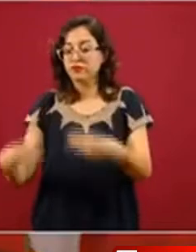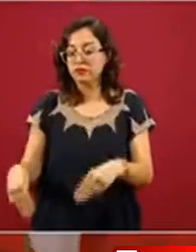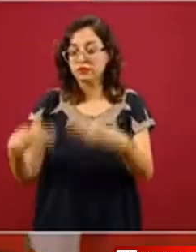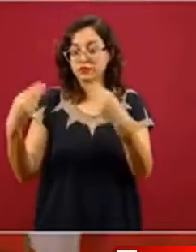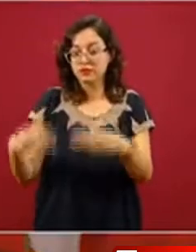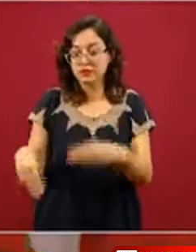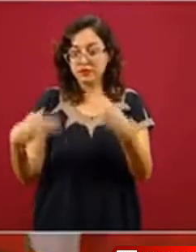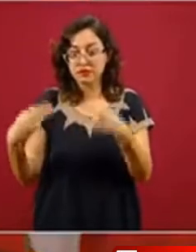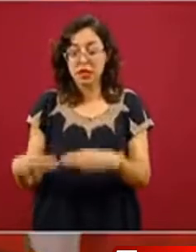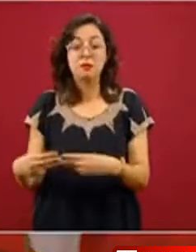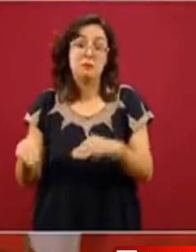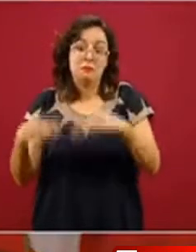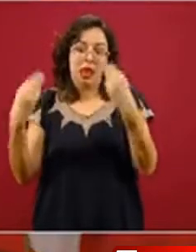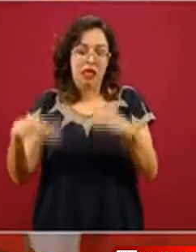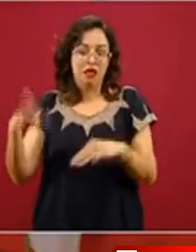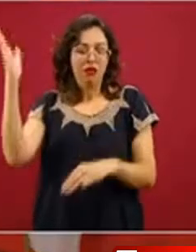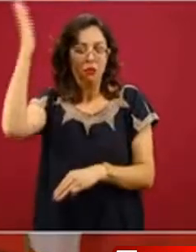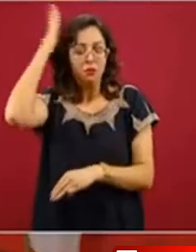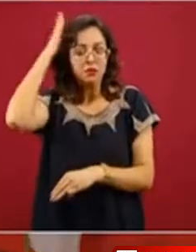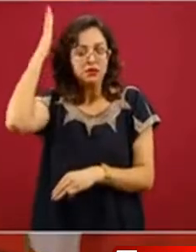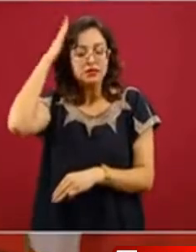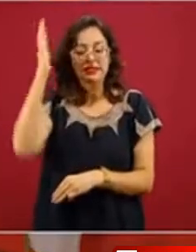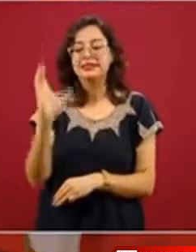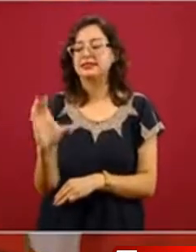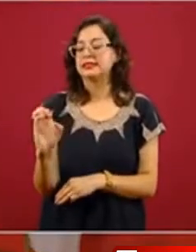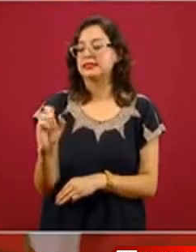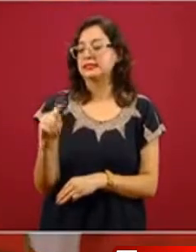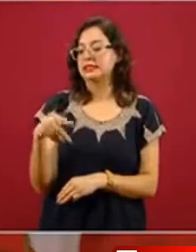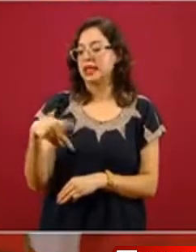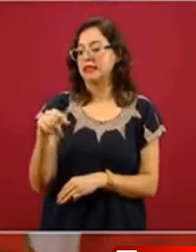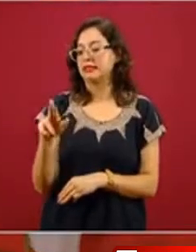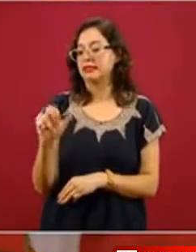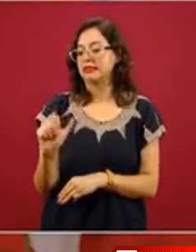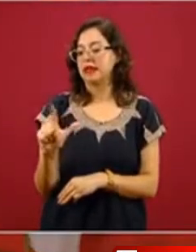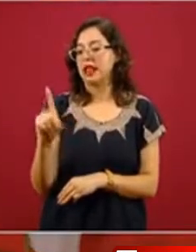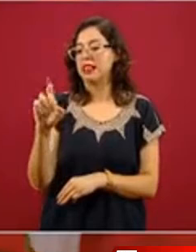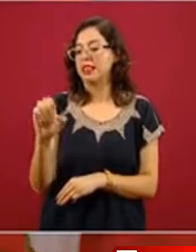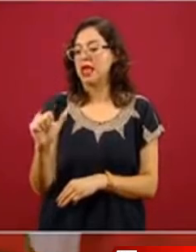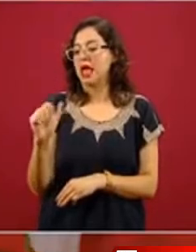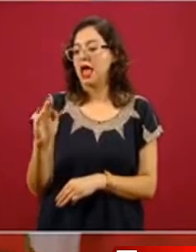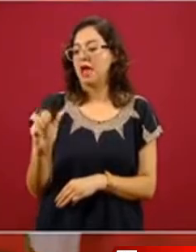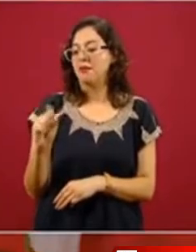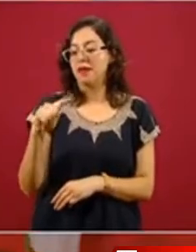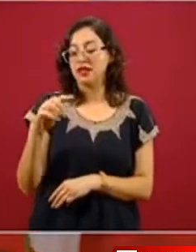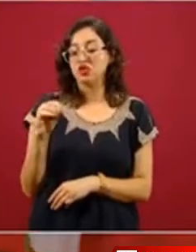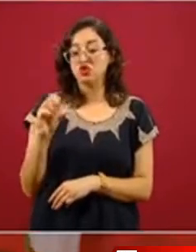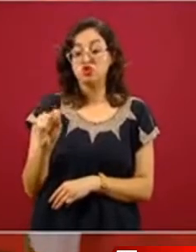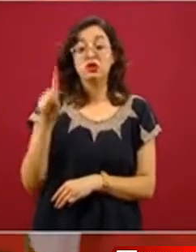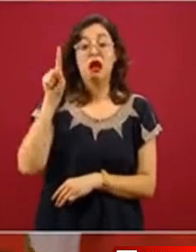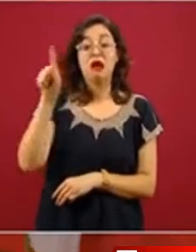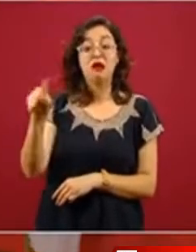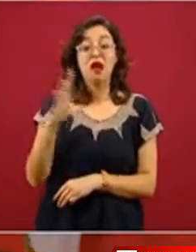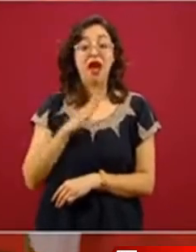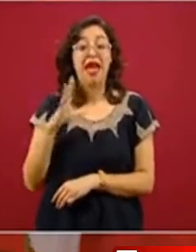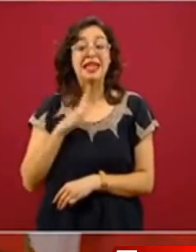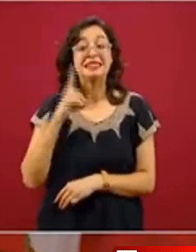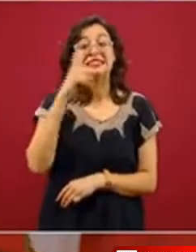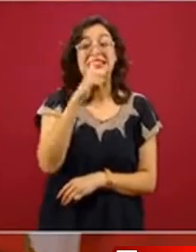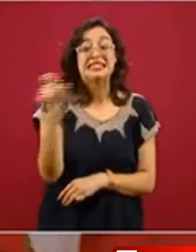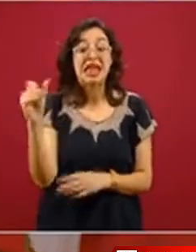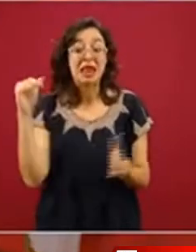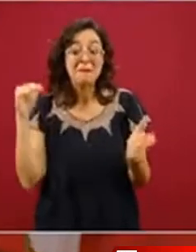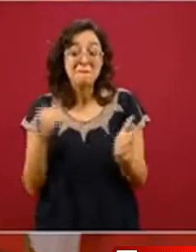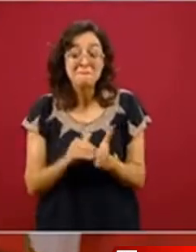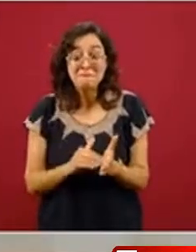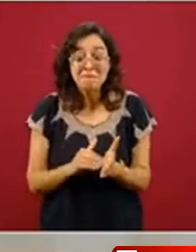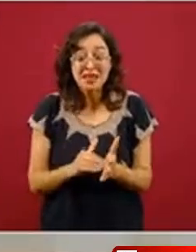la central de abastos, hemos hablado de ella como un ejemplo emblemático, un mercado de más de 100,000 proveedores de servicios, 100,000,